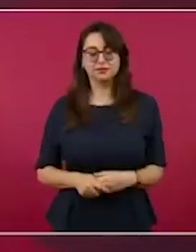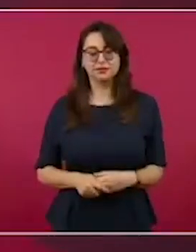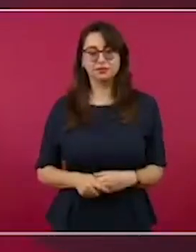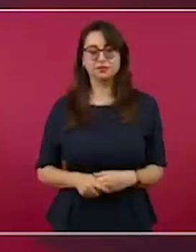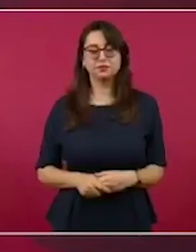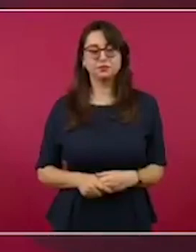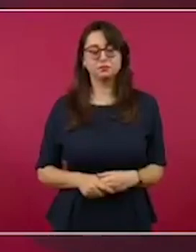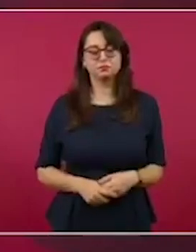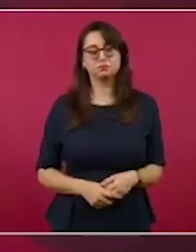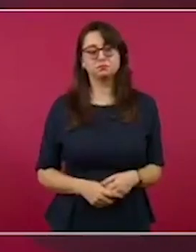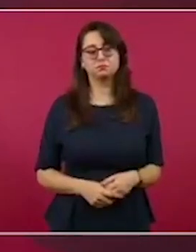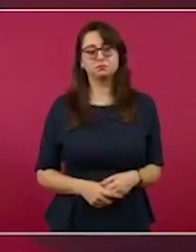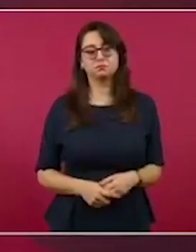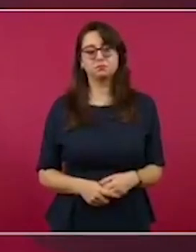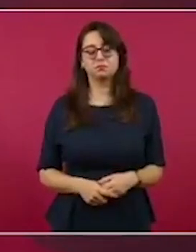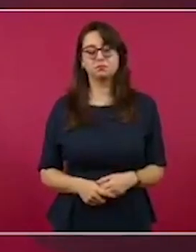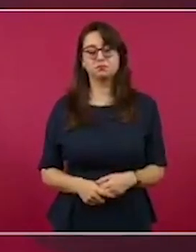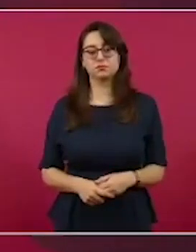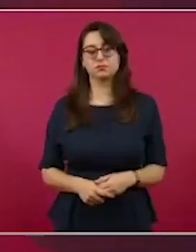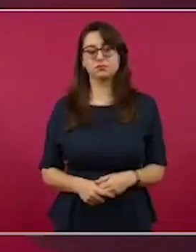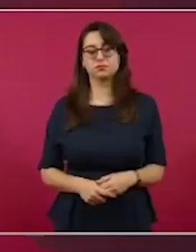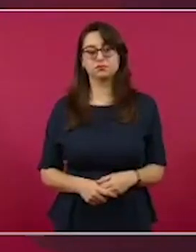todos ellos.